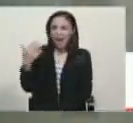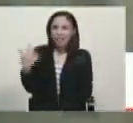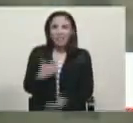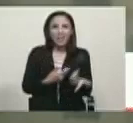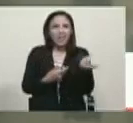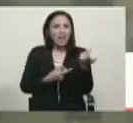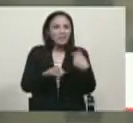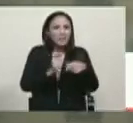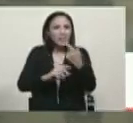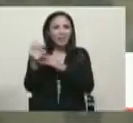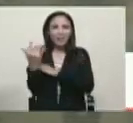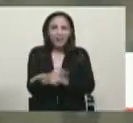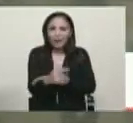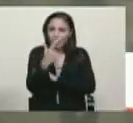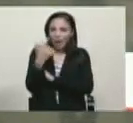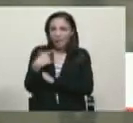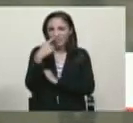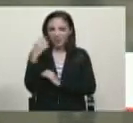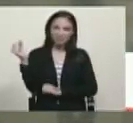abandono que estaba esta empresa, ¿verdad?